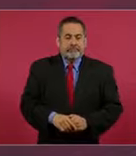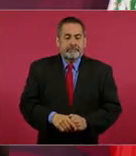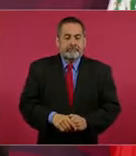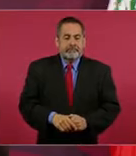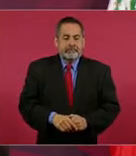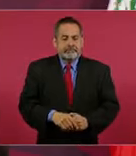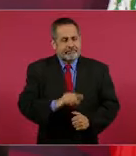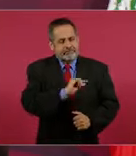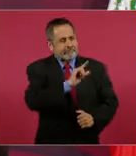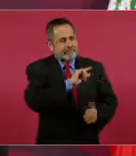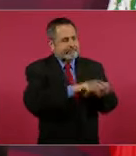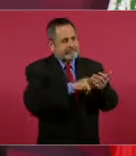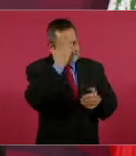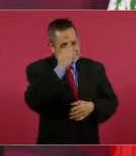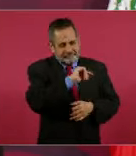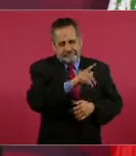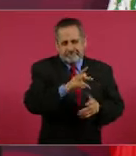Famosas.